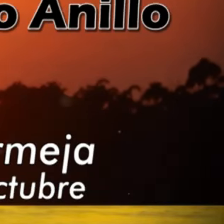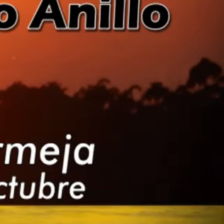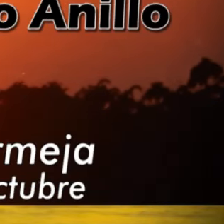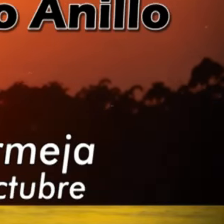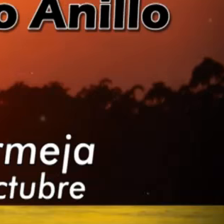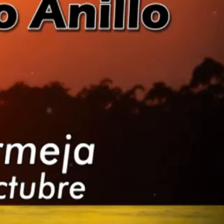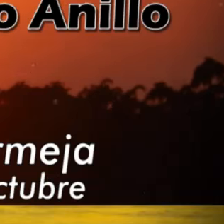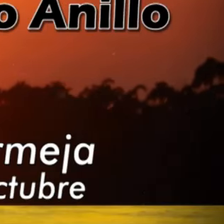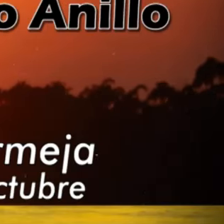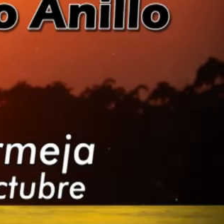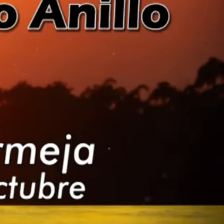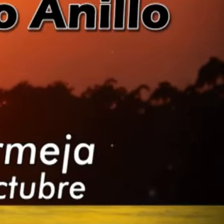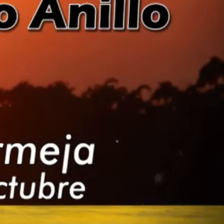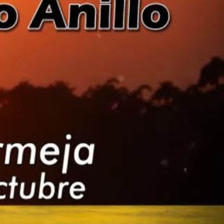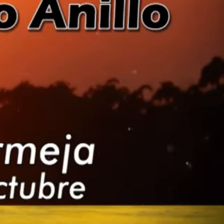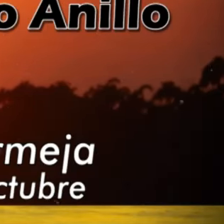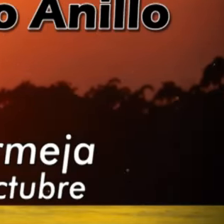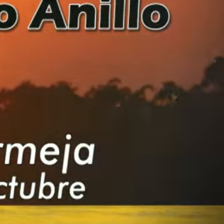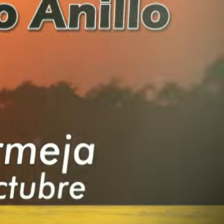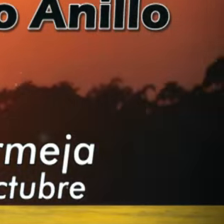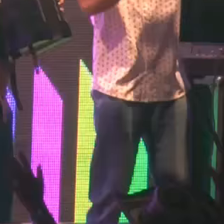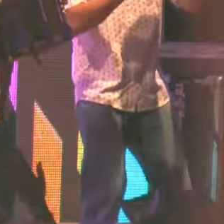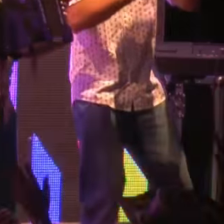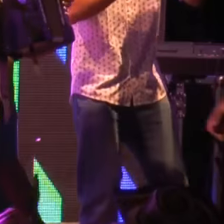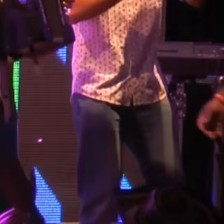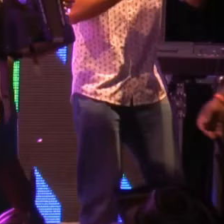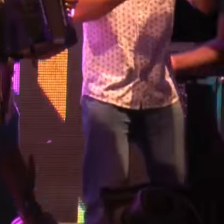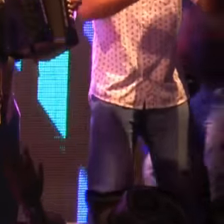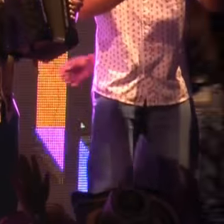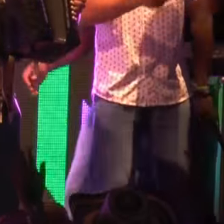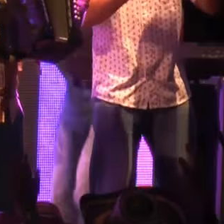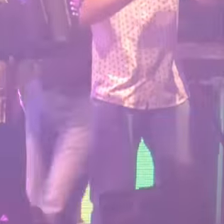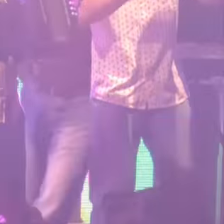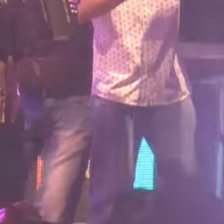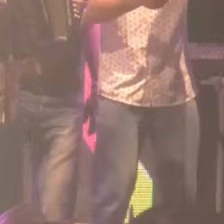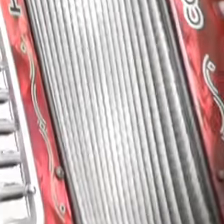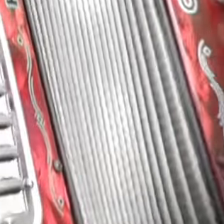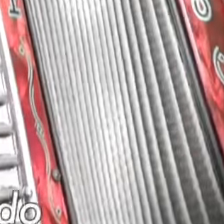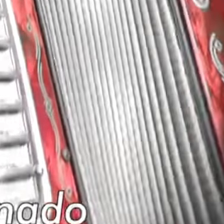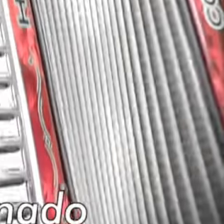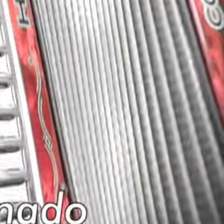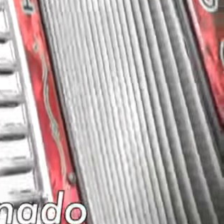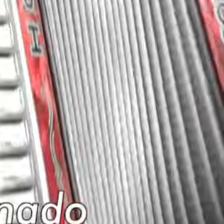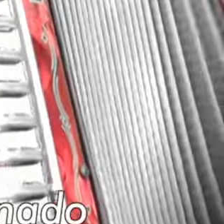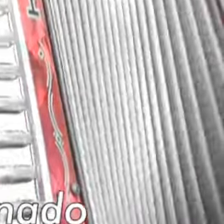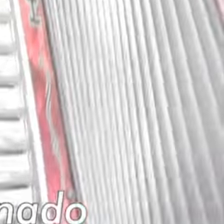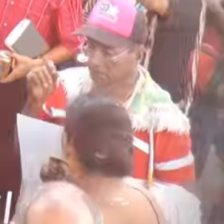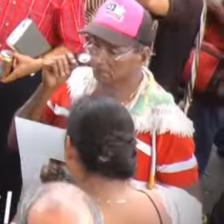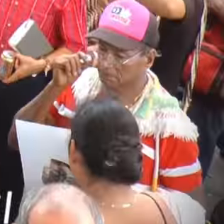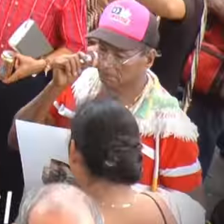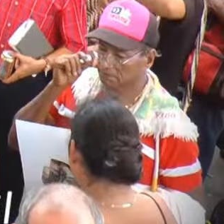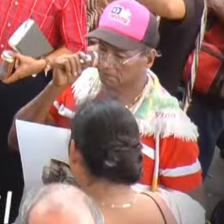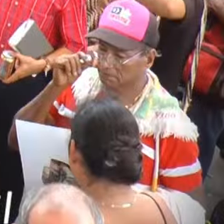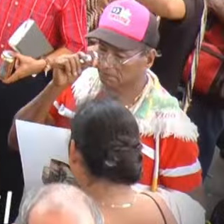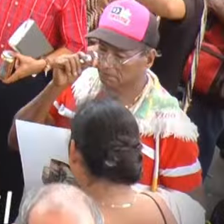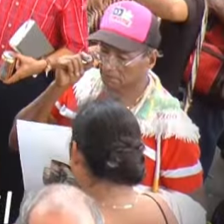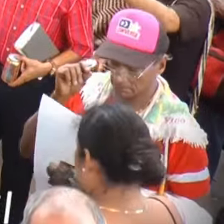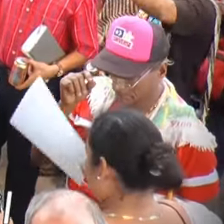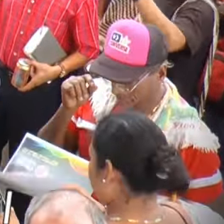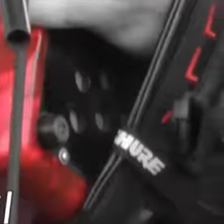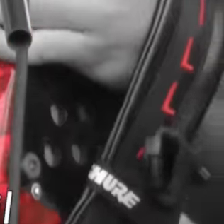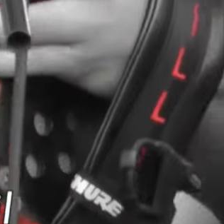en homenaje al compositor Adolfo Pacheco Anillo, del 13 al 16 de octubre, concursos de acordeón profesional,